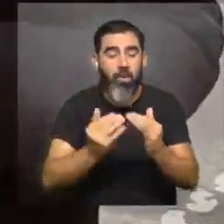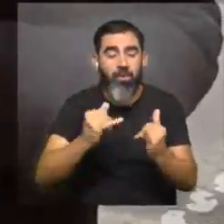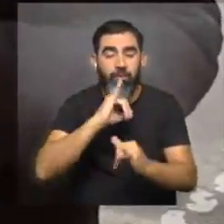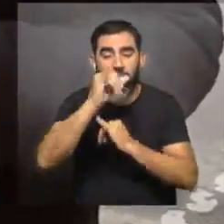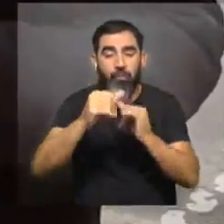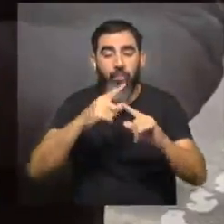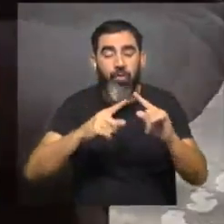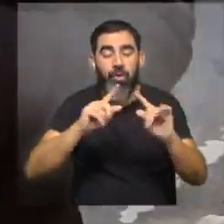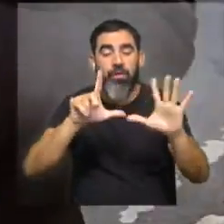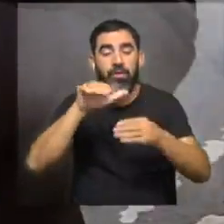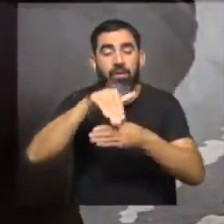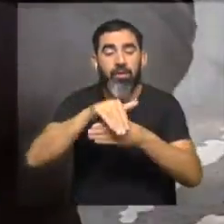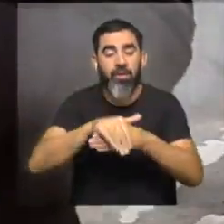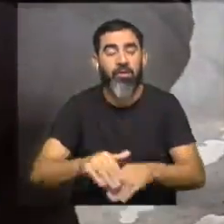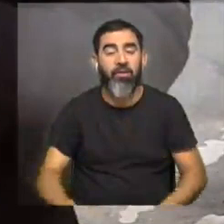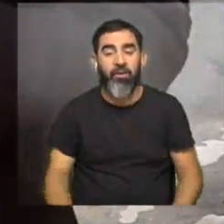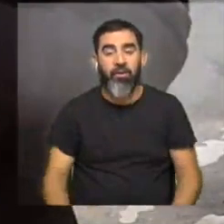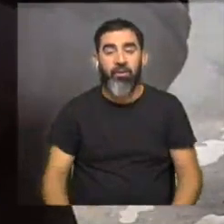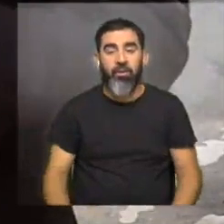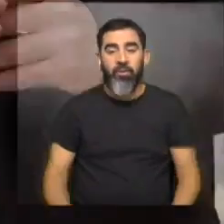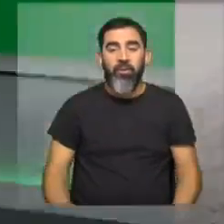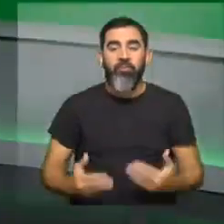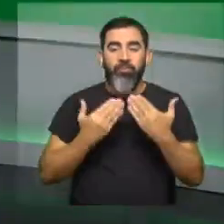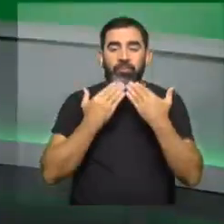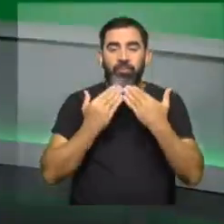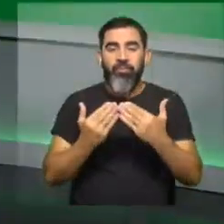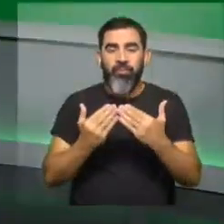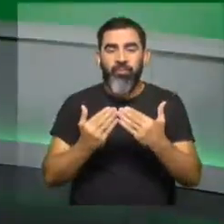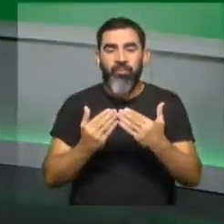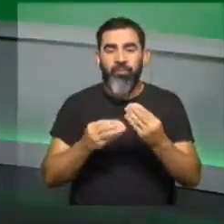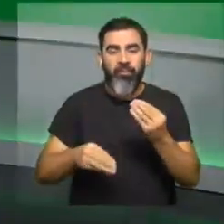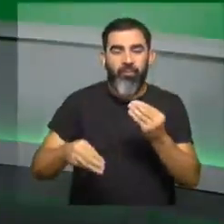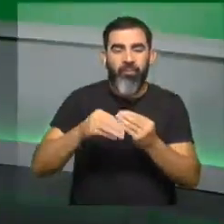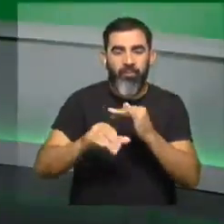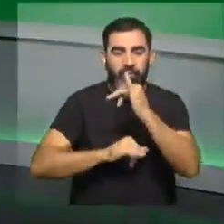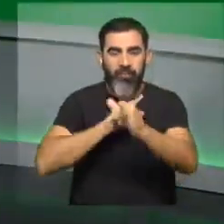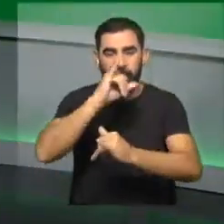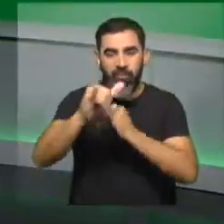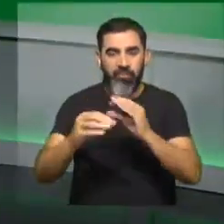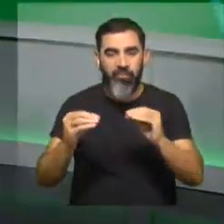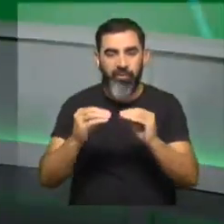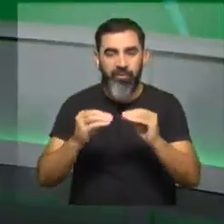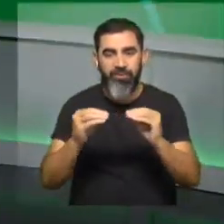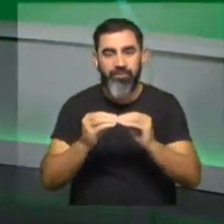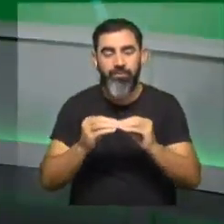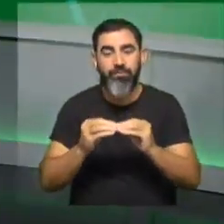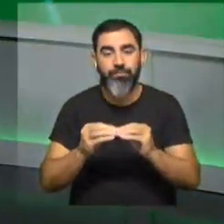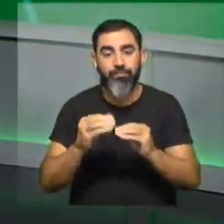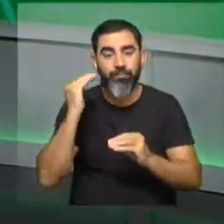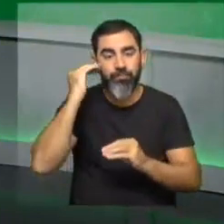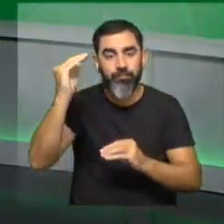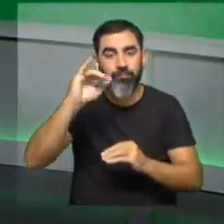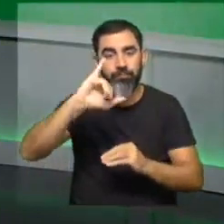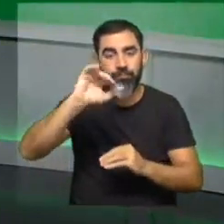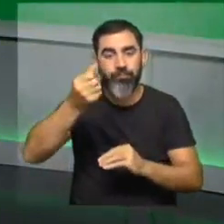edición central, Rosina. Muchas gracias, Federico. Y complemento la información que nos daba nuestro compañero contándoles que los docentes del